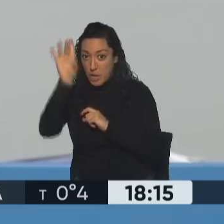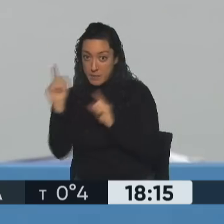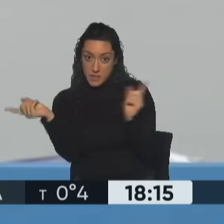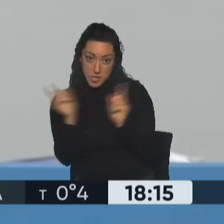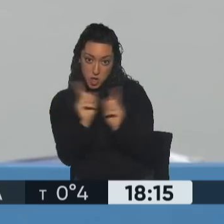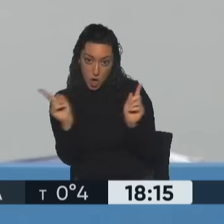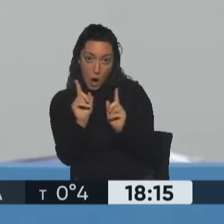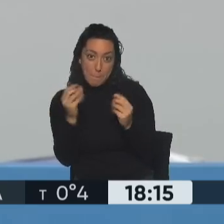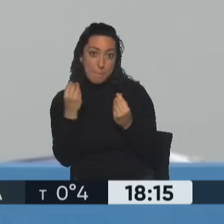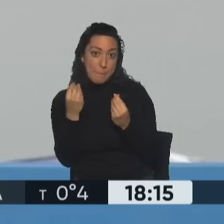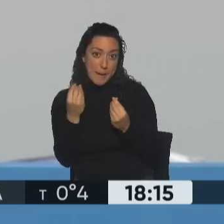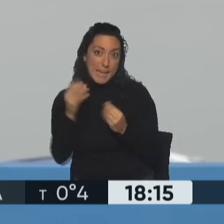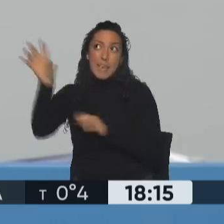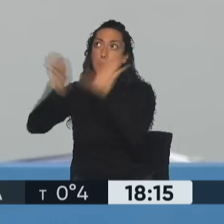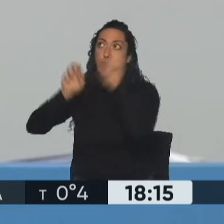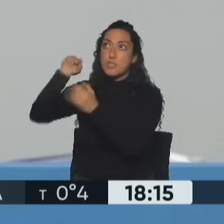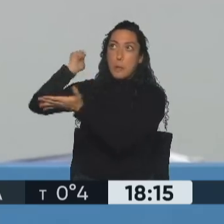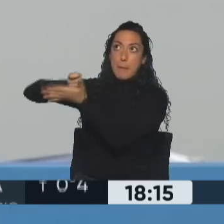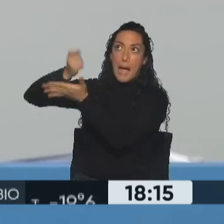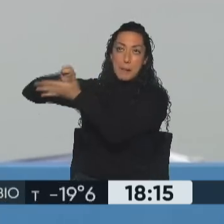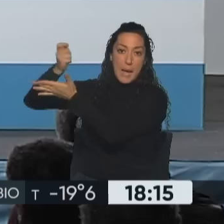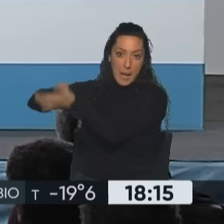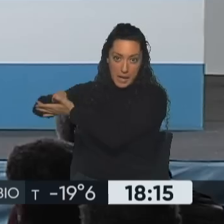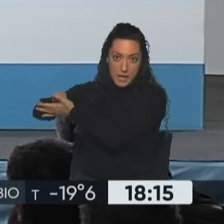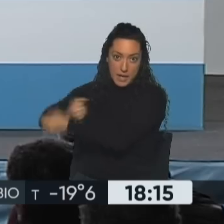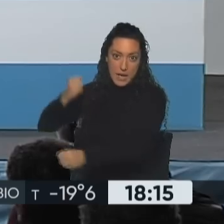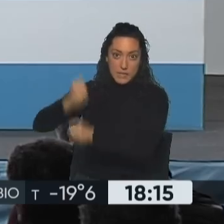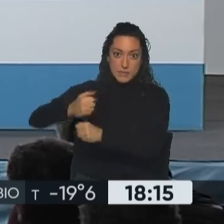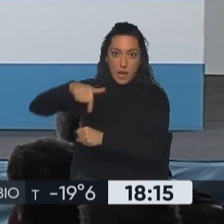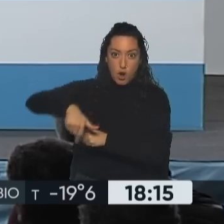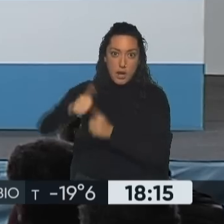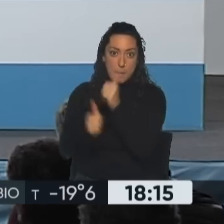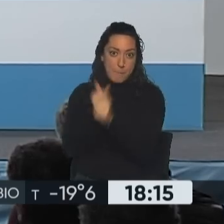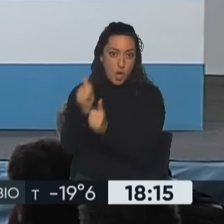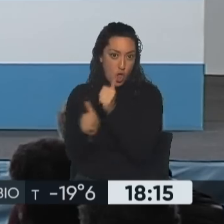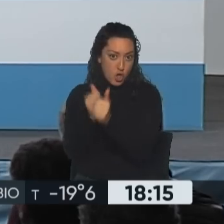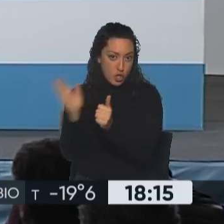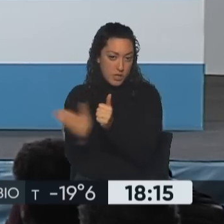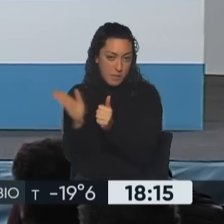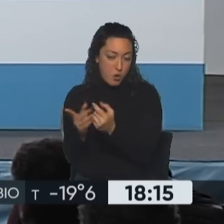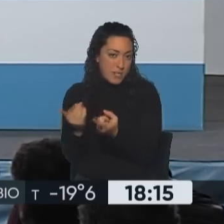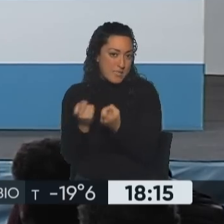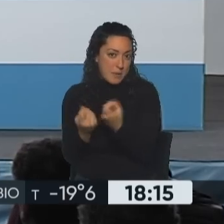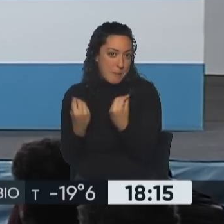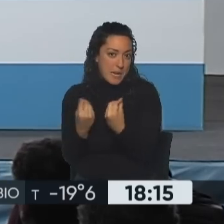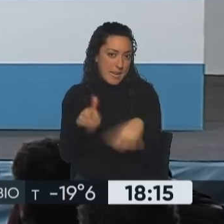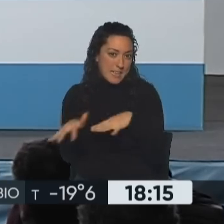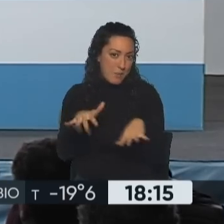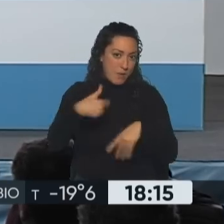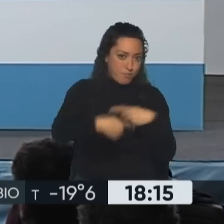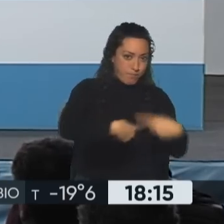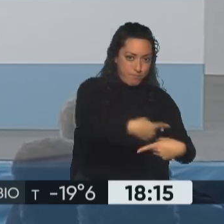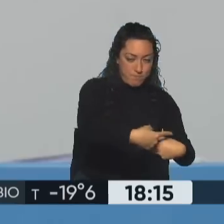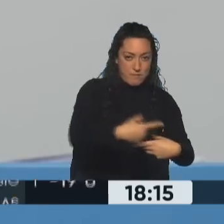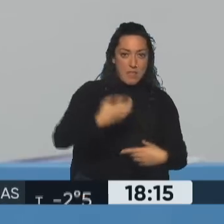para pagar las importaciones, que todavía nuestro aparato productivo demanda para tener actividad,